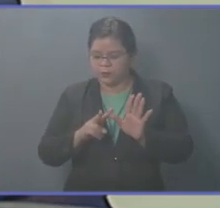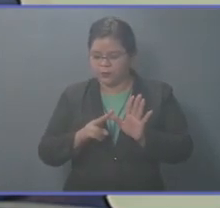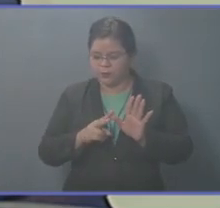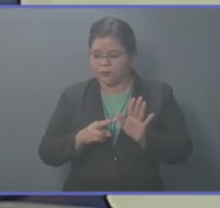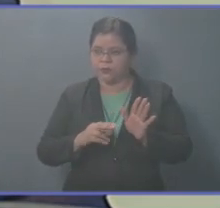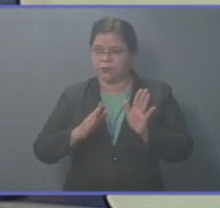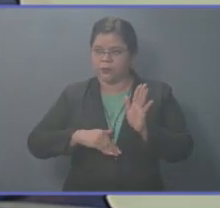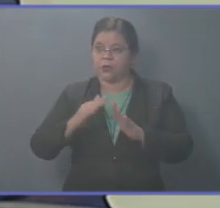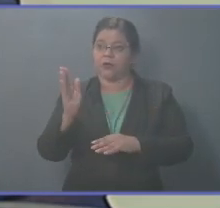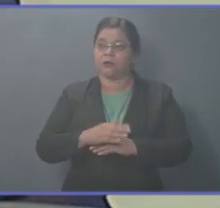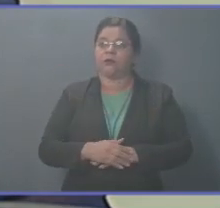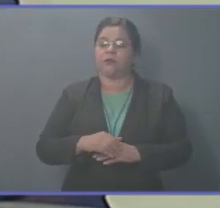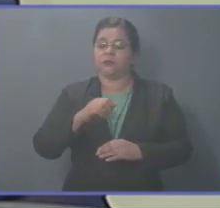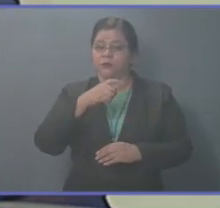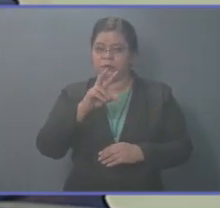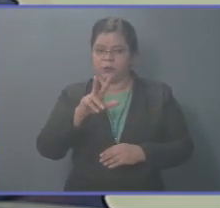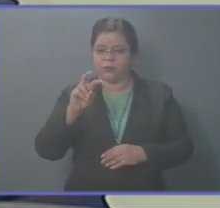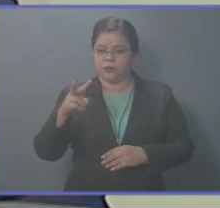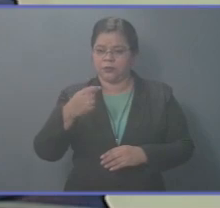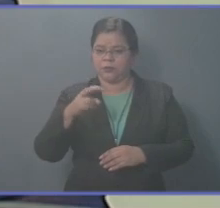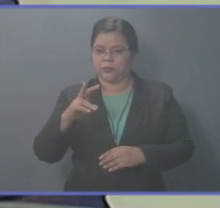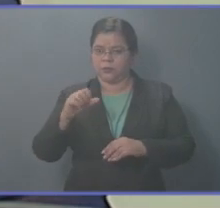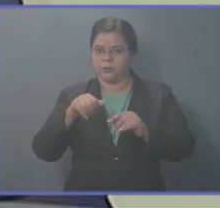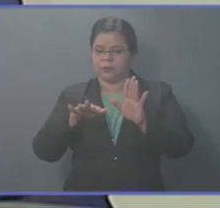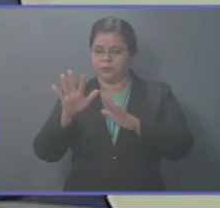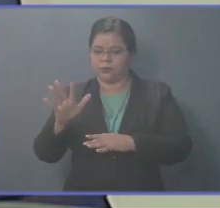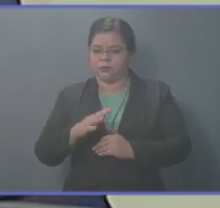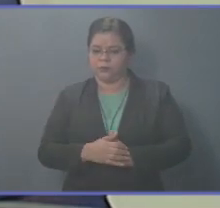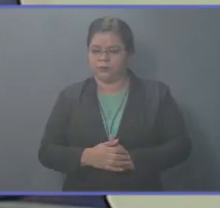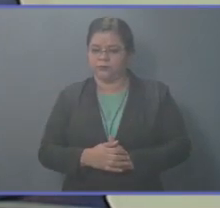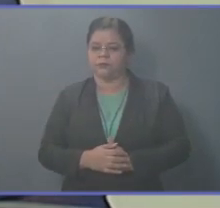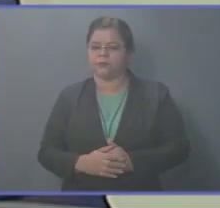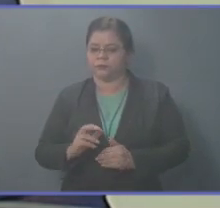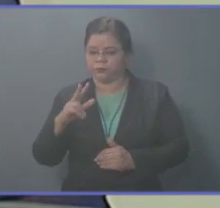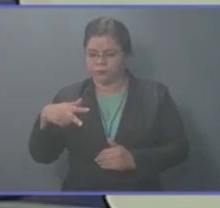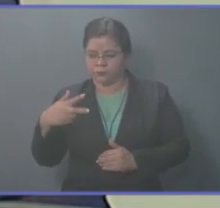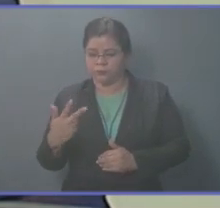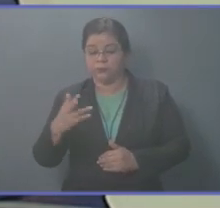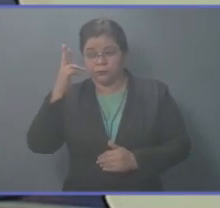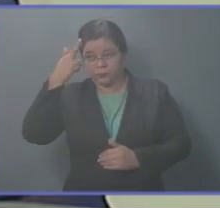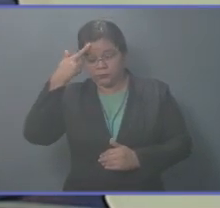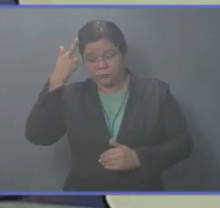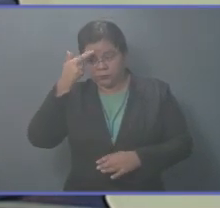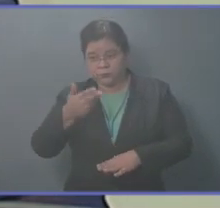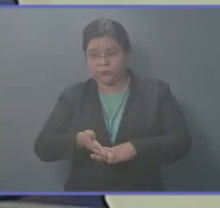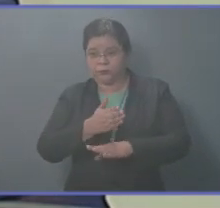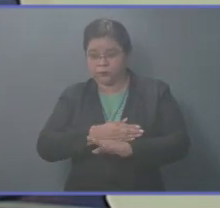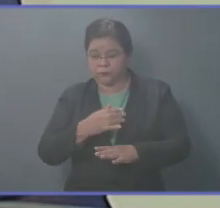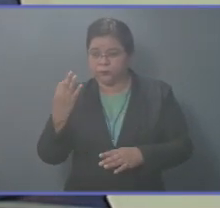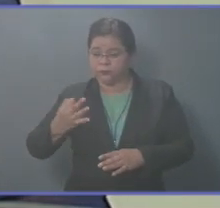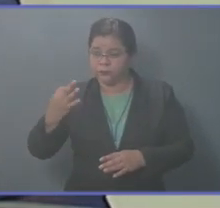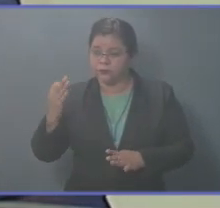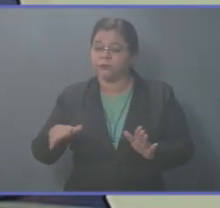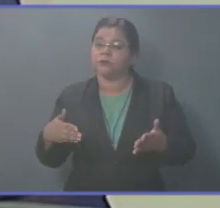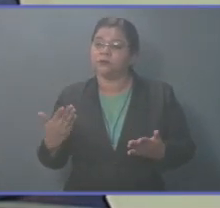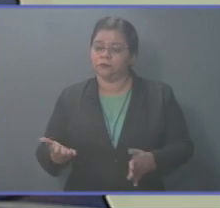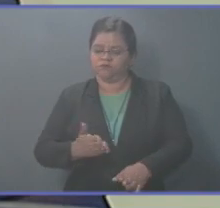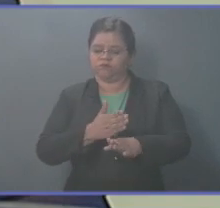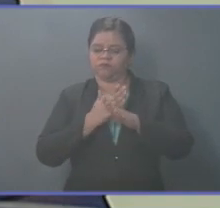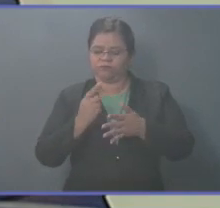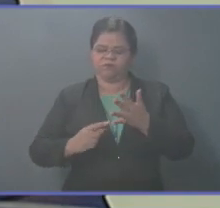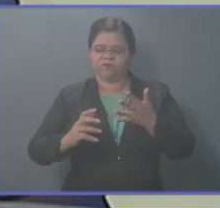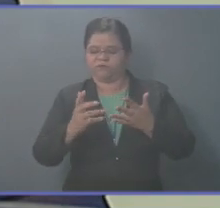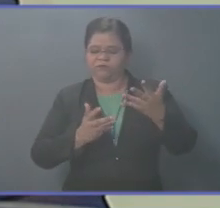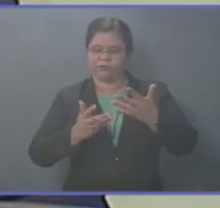inconstitucionalidad 132/2015. Finalmente, el tercero es la argumentación tendente para evitar la